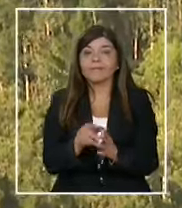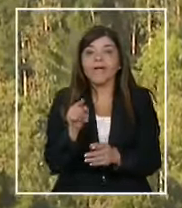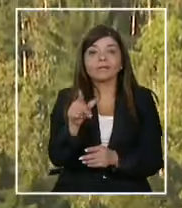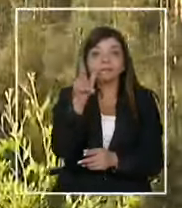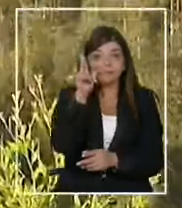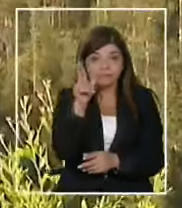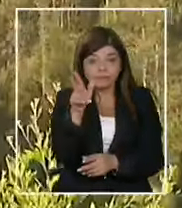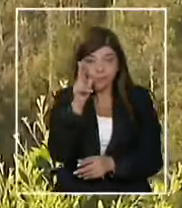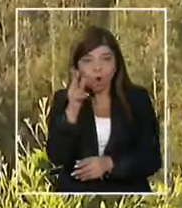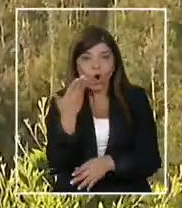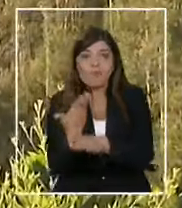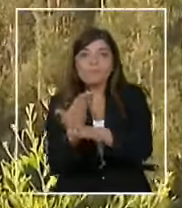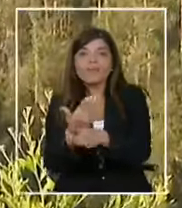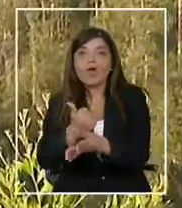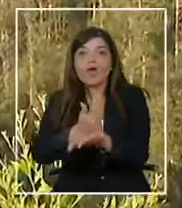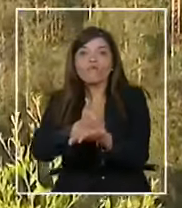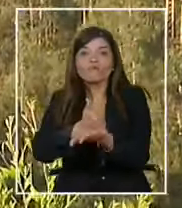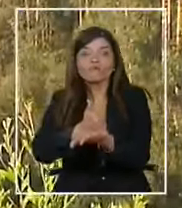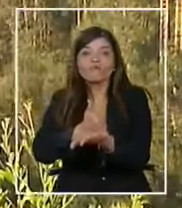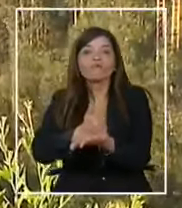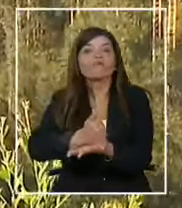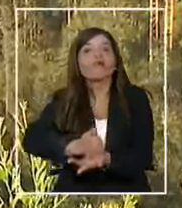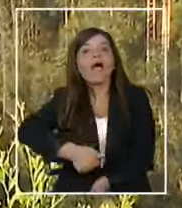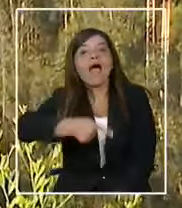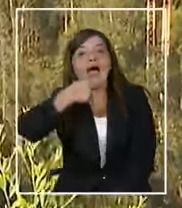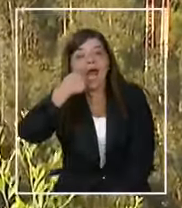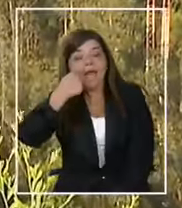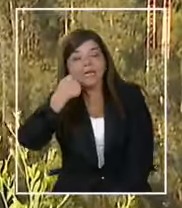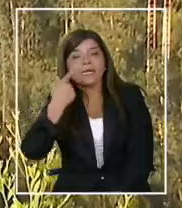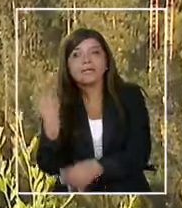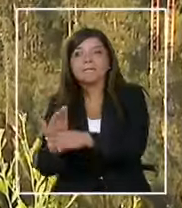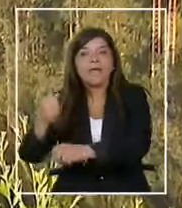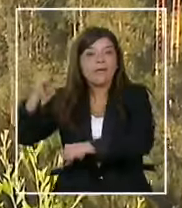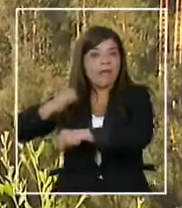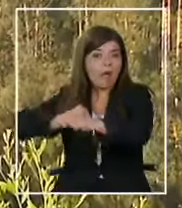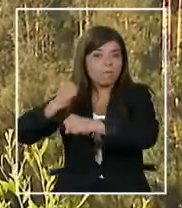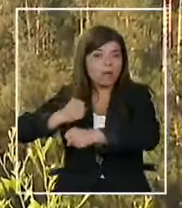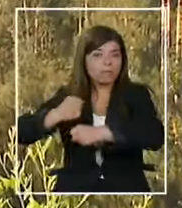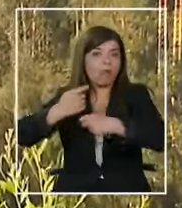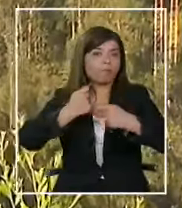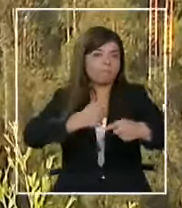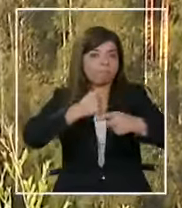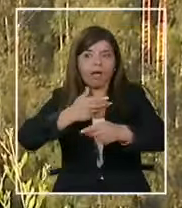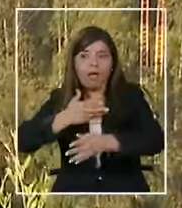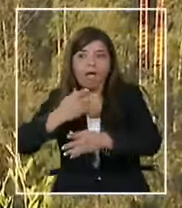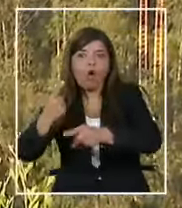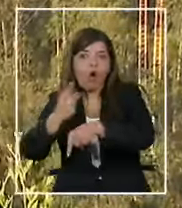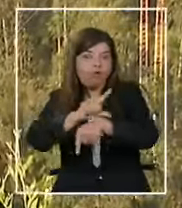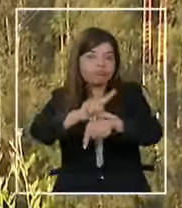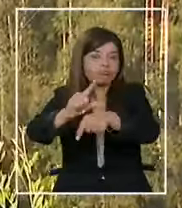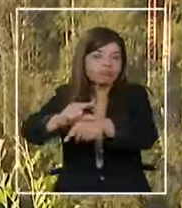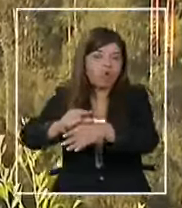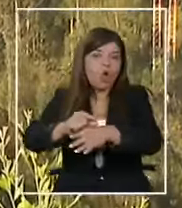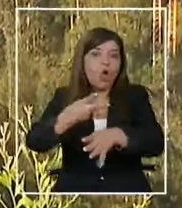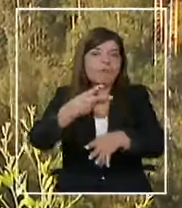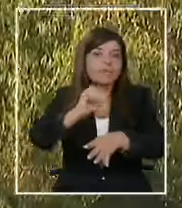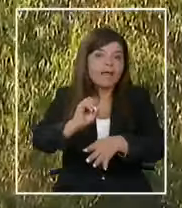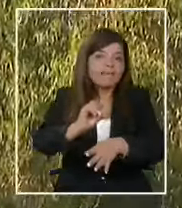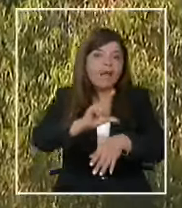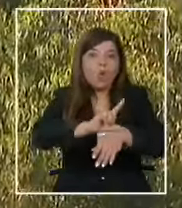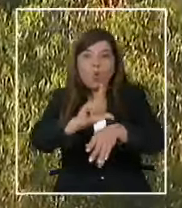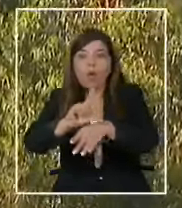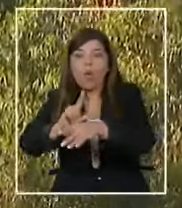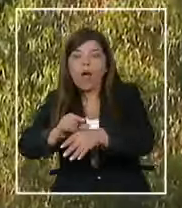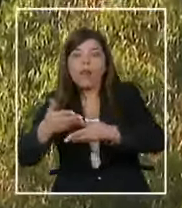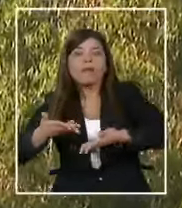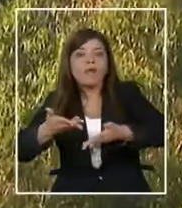Ahí escuchábamos la solicitud del alcalde Fabián Pérez, que pedía precisamente a la empresa sanitaria que habilitara más puntos. Se hablaba ahí de 30 puntos